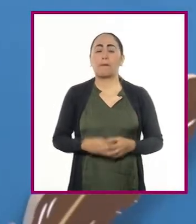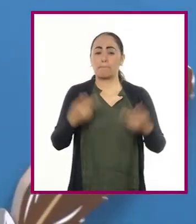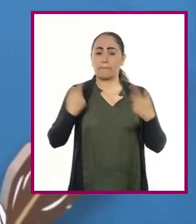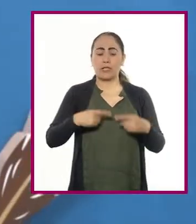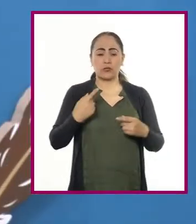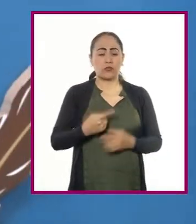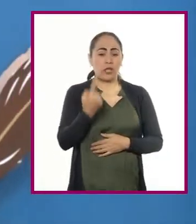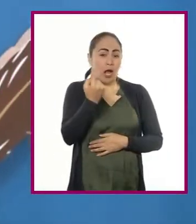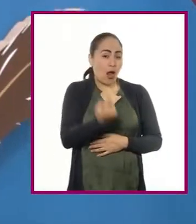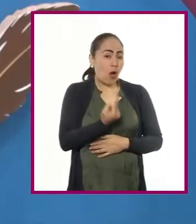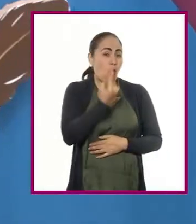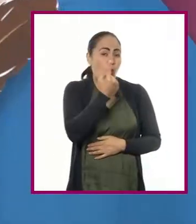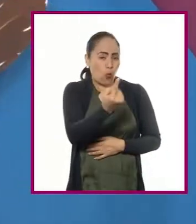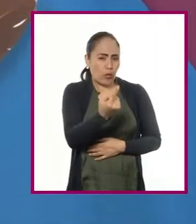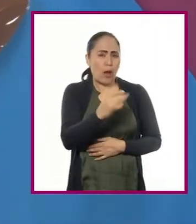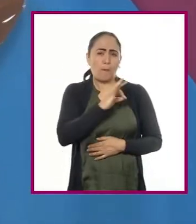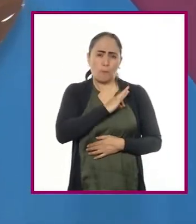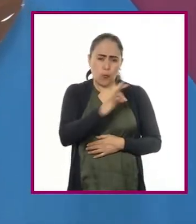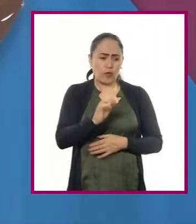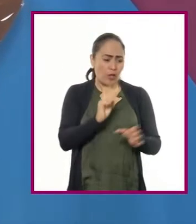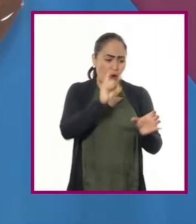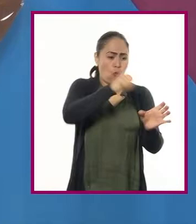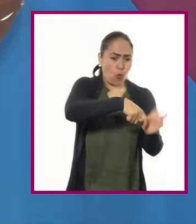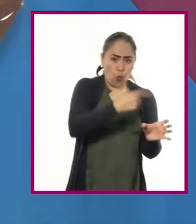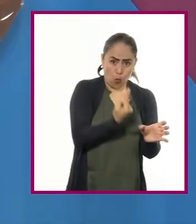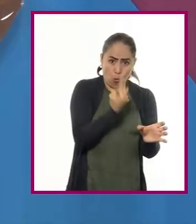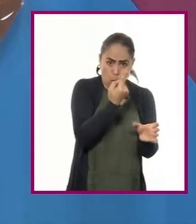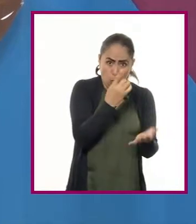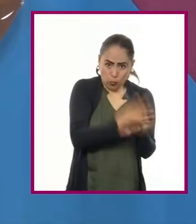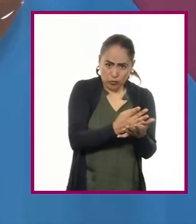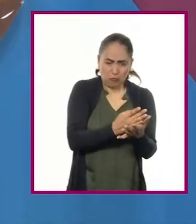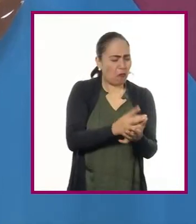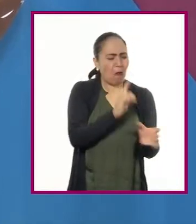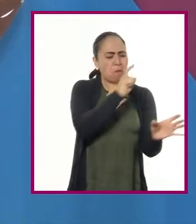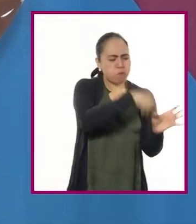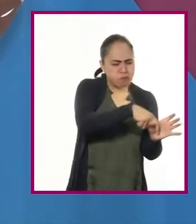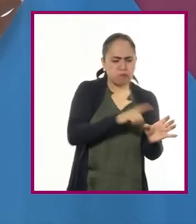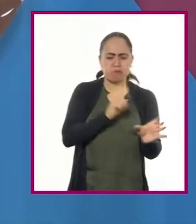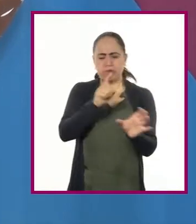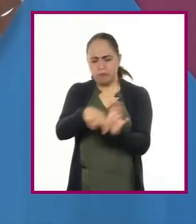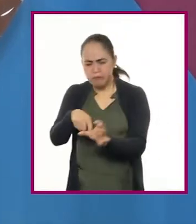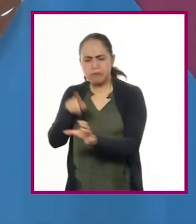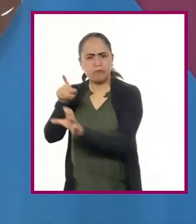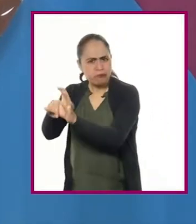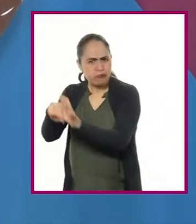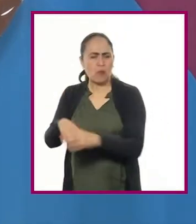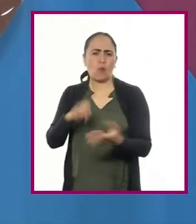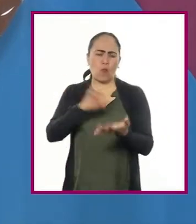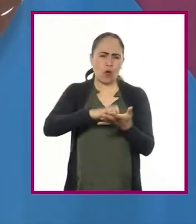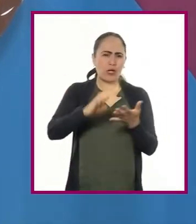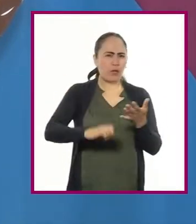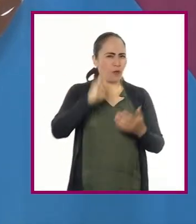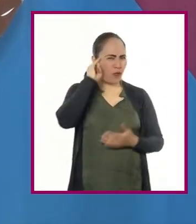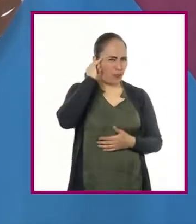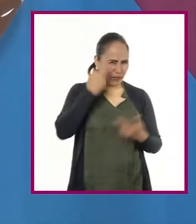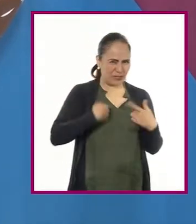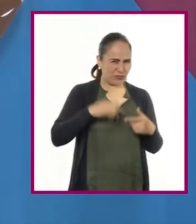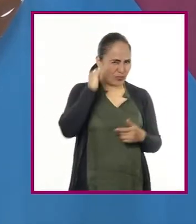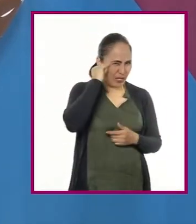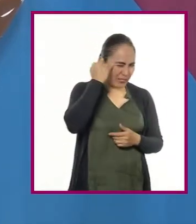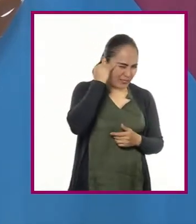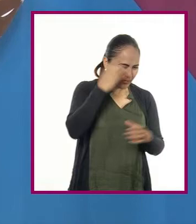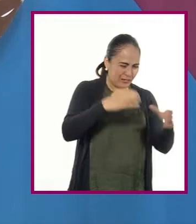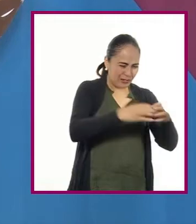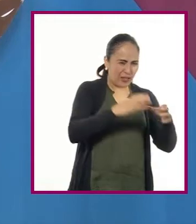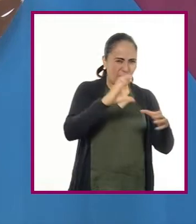persona podía pertenecer a más de una corporación. Por ejemplo, un indígena podía formar parte de una